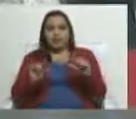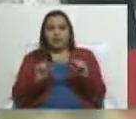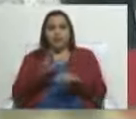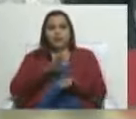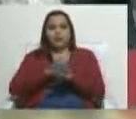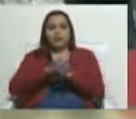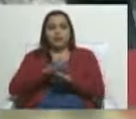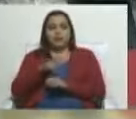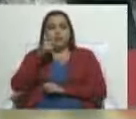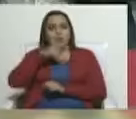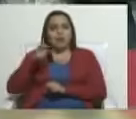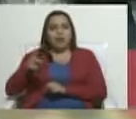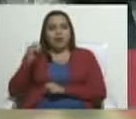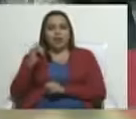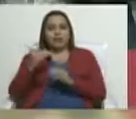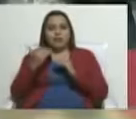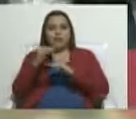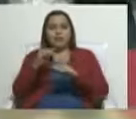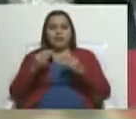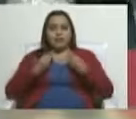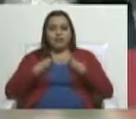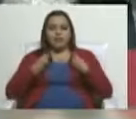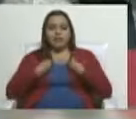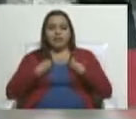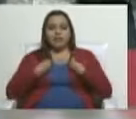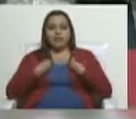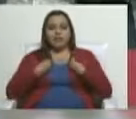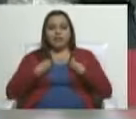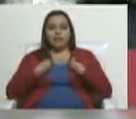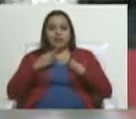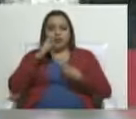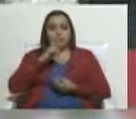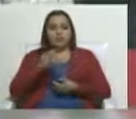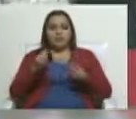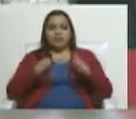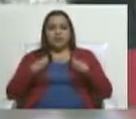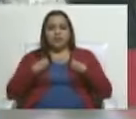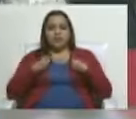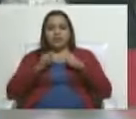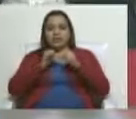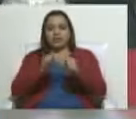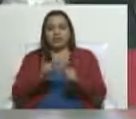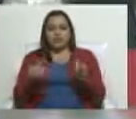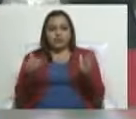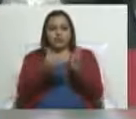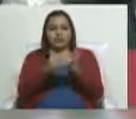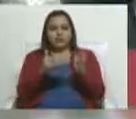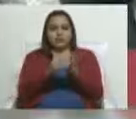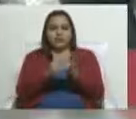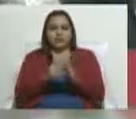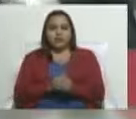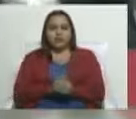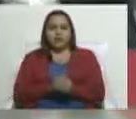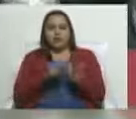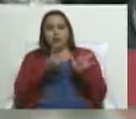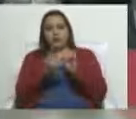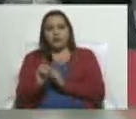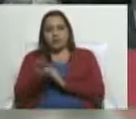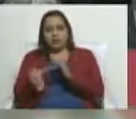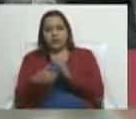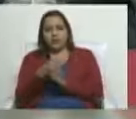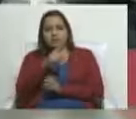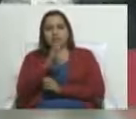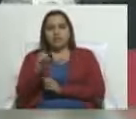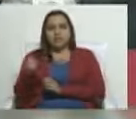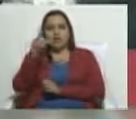población, aunque ha elevado su nivel de vida, su perspectiva de vida, sigue siendo muy limitada. Nuestra población de 80, de 90, de 100 años es